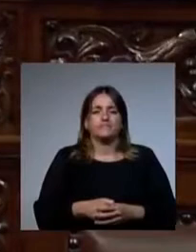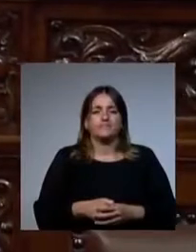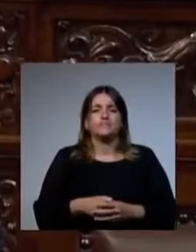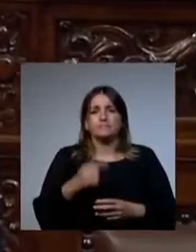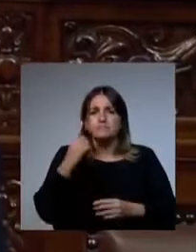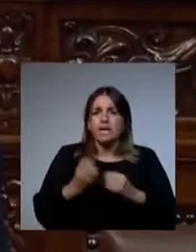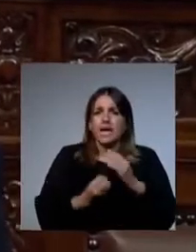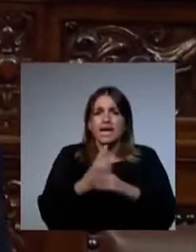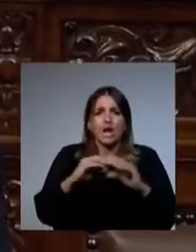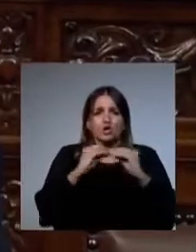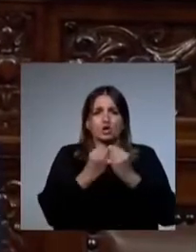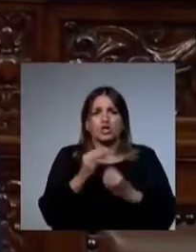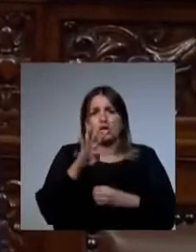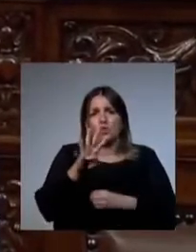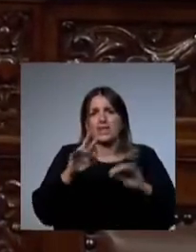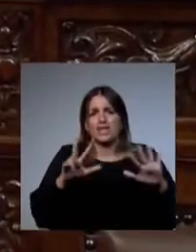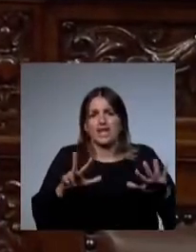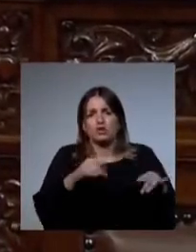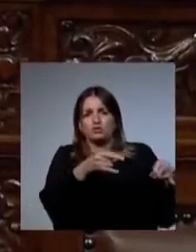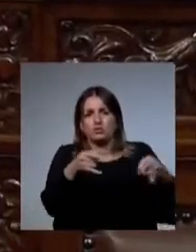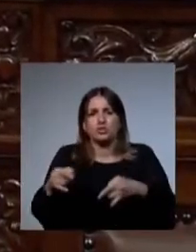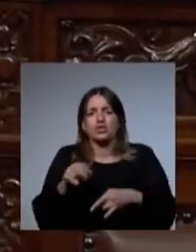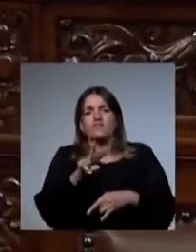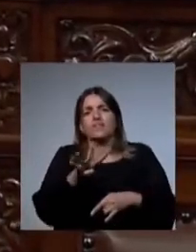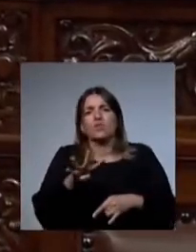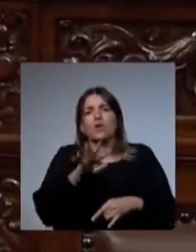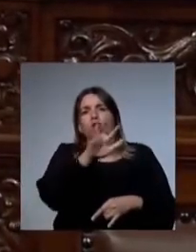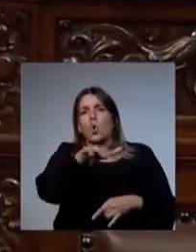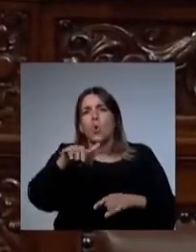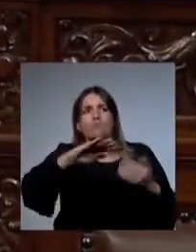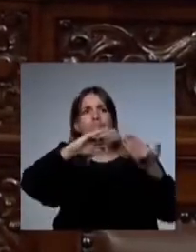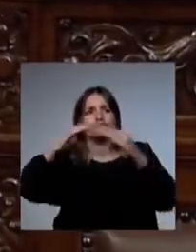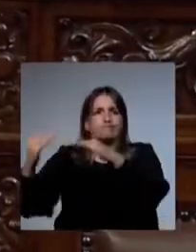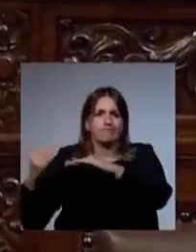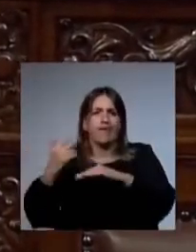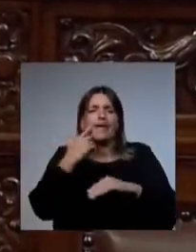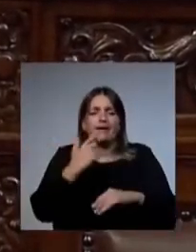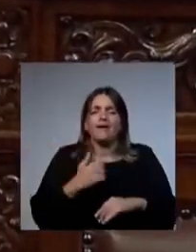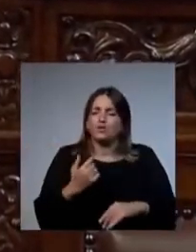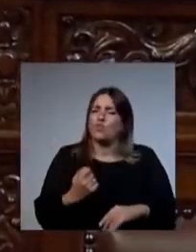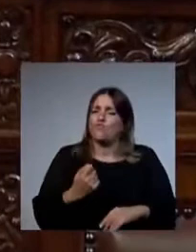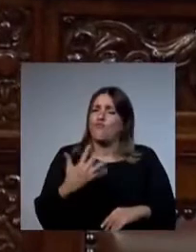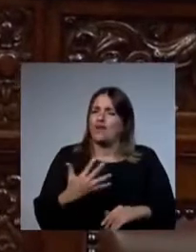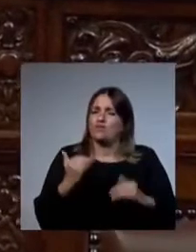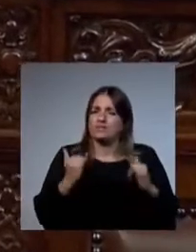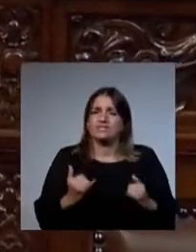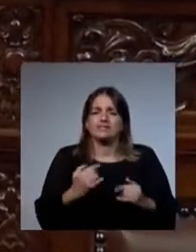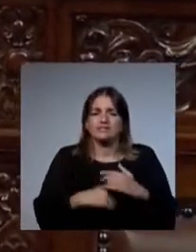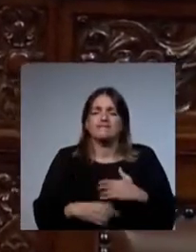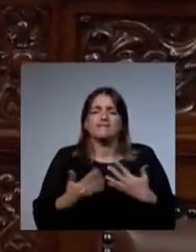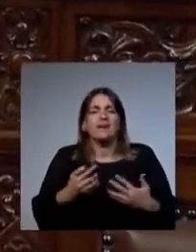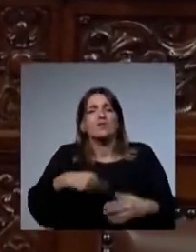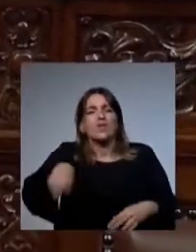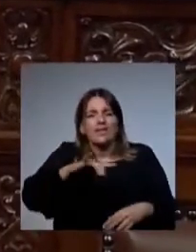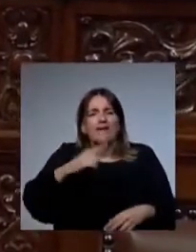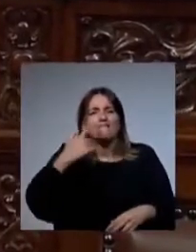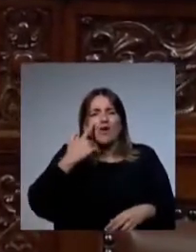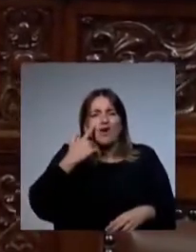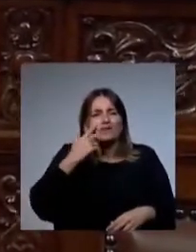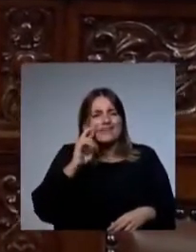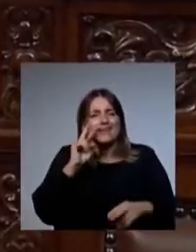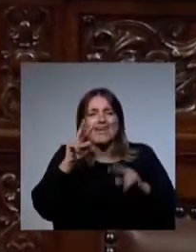Se crearon 48 plazas en 24 unidades habitacionales. Vale la pena ir a conocer, ir a